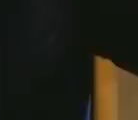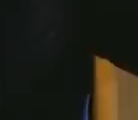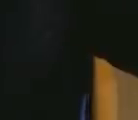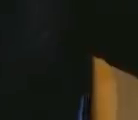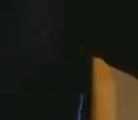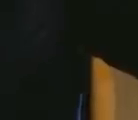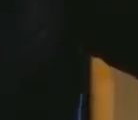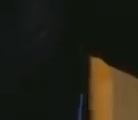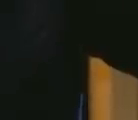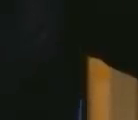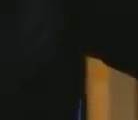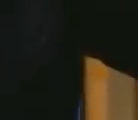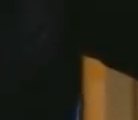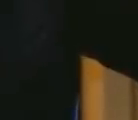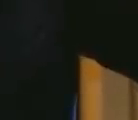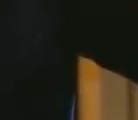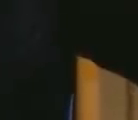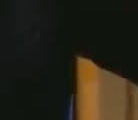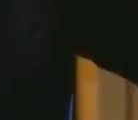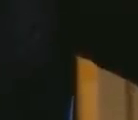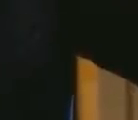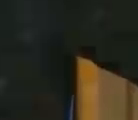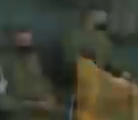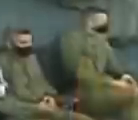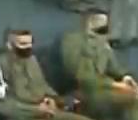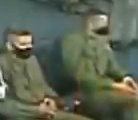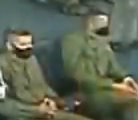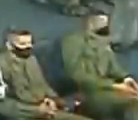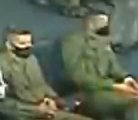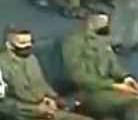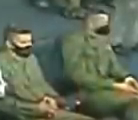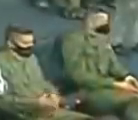la Fuerza Armada Nacional Bolivariana. Adelante.